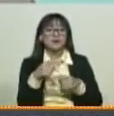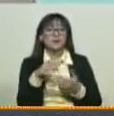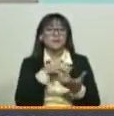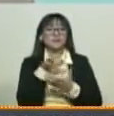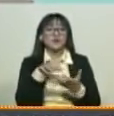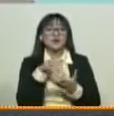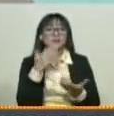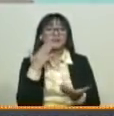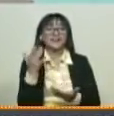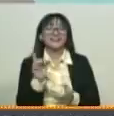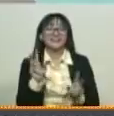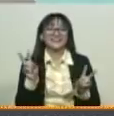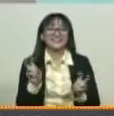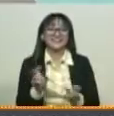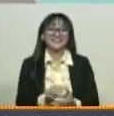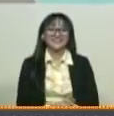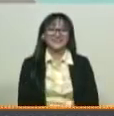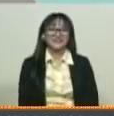reina Sofía, pero ese no es el tema.